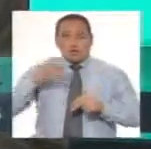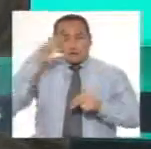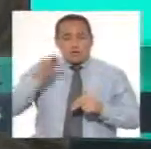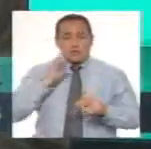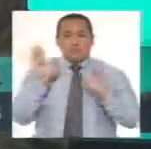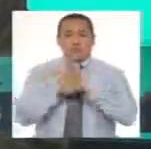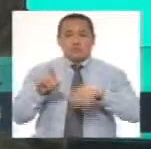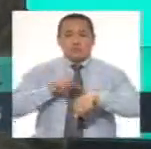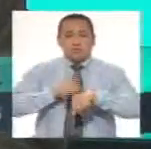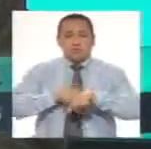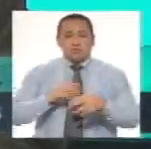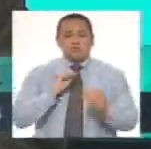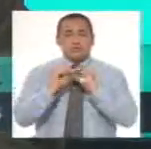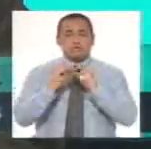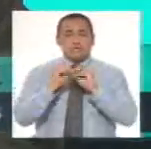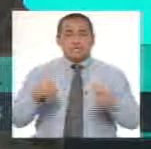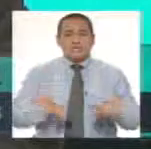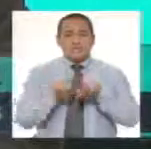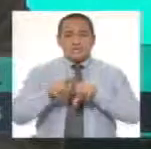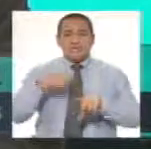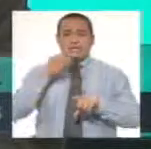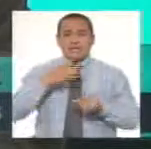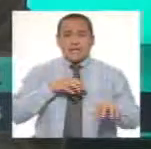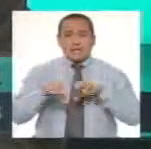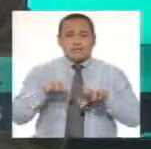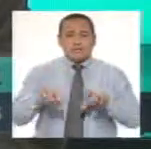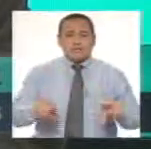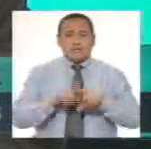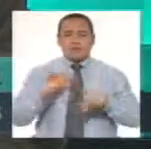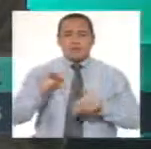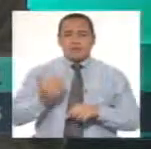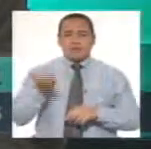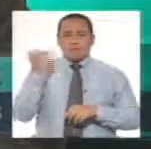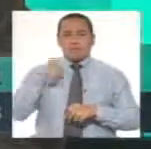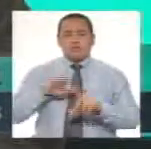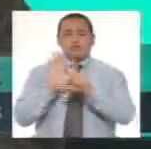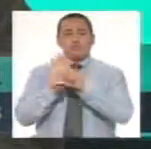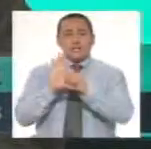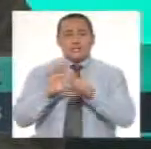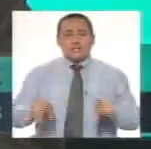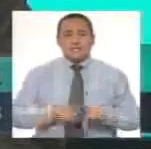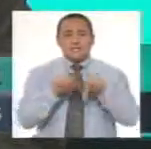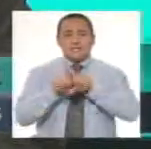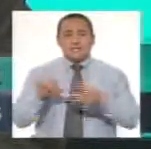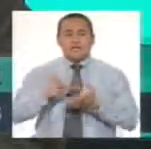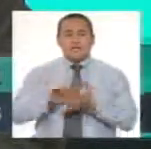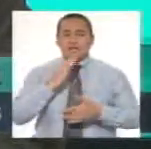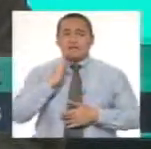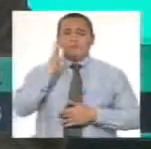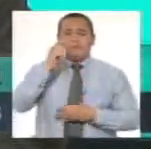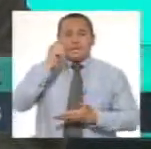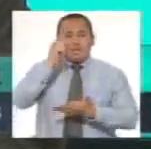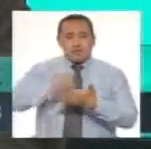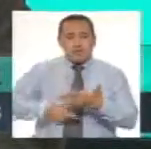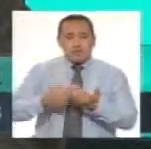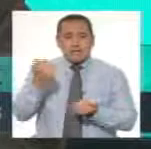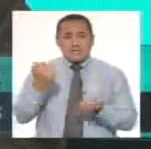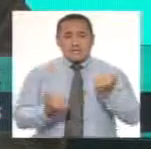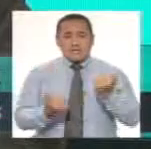de accionar y de verdad hacerlo. Hace poco hemos sacado una ley también que establece que las multas de